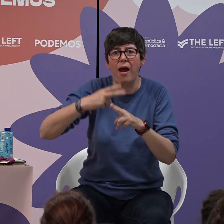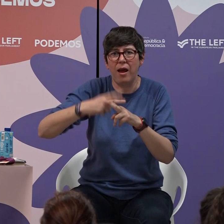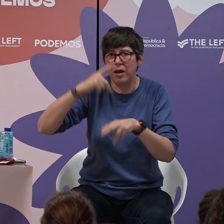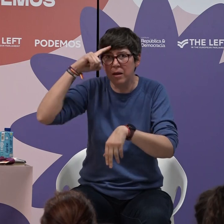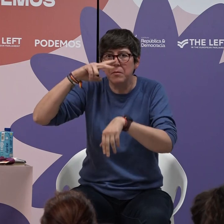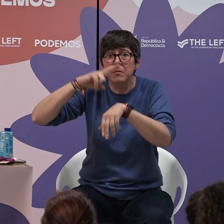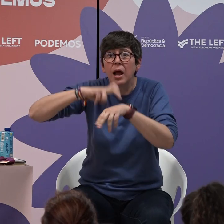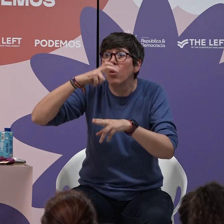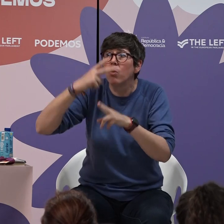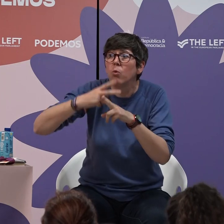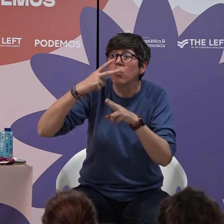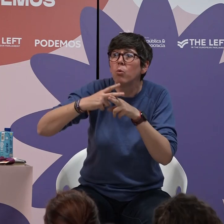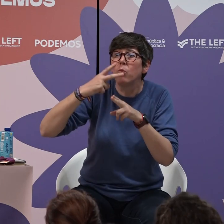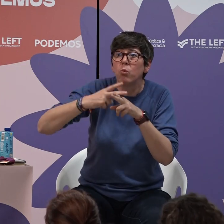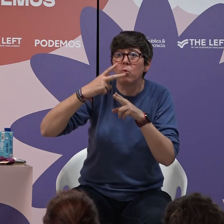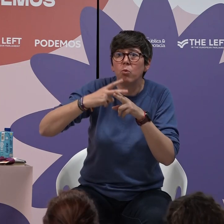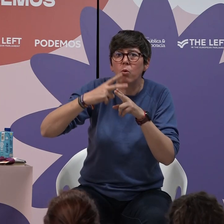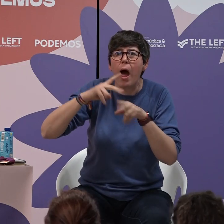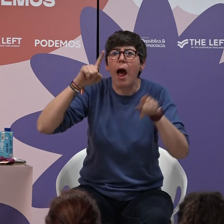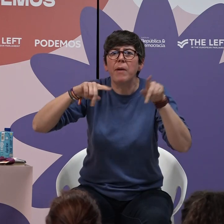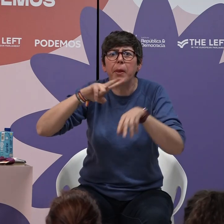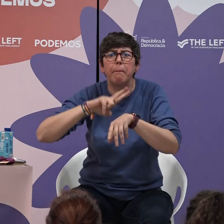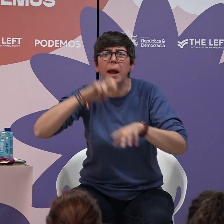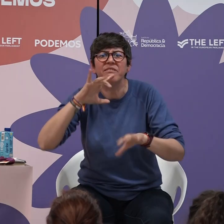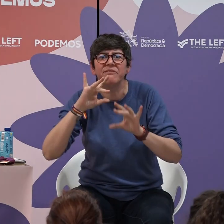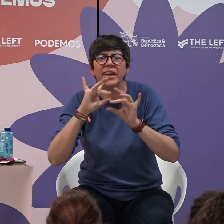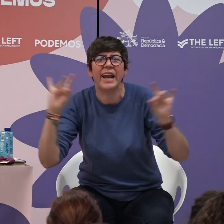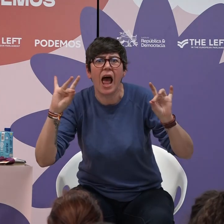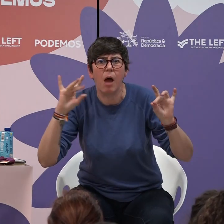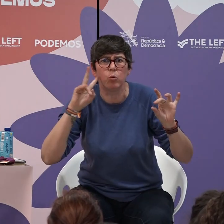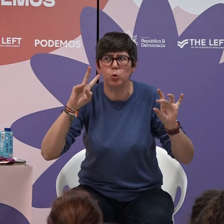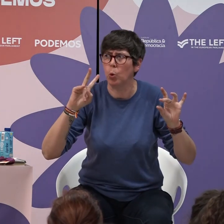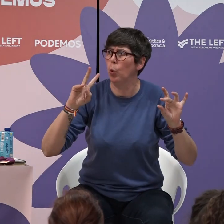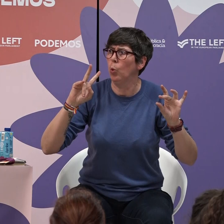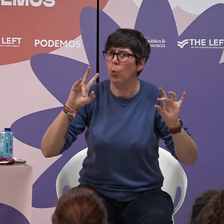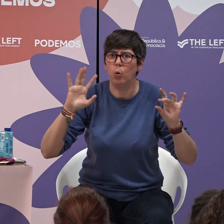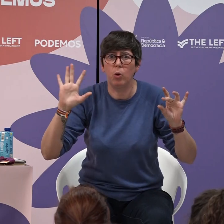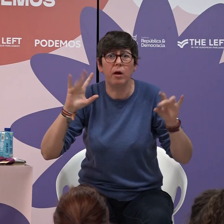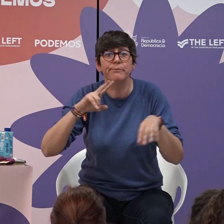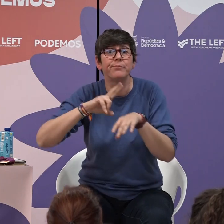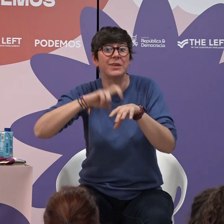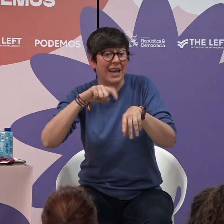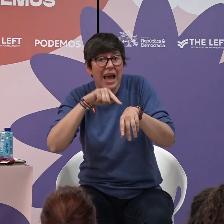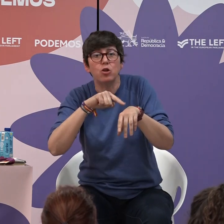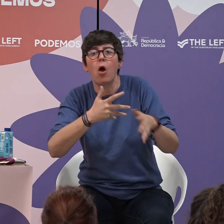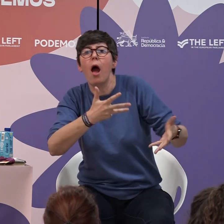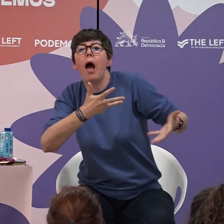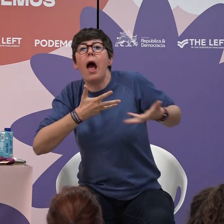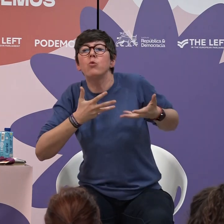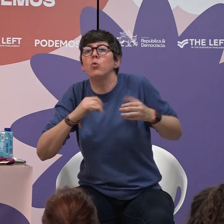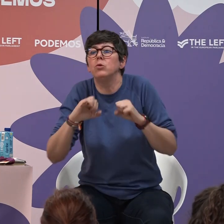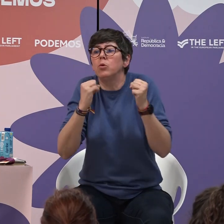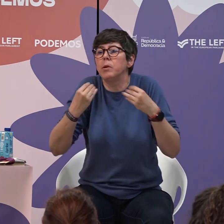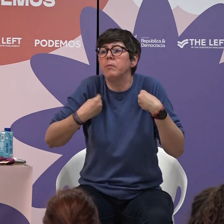y al final esto como que te curte no tenemos ya la piel muy curtida y a veces ves que la gente tiene la piel muy fina